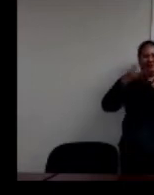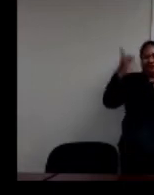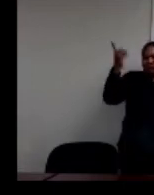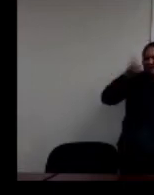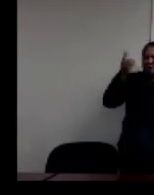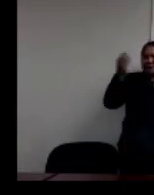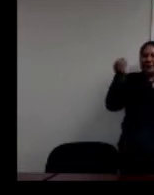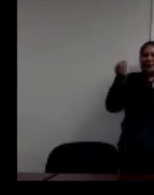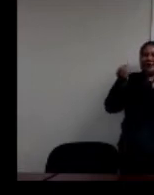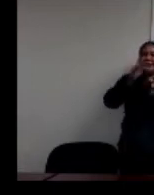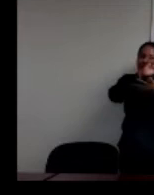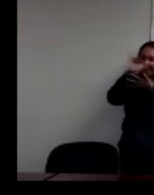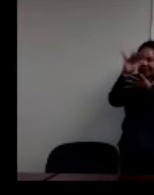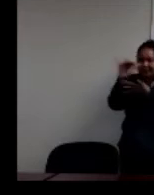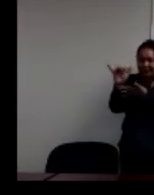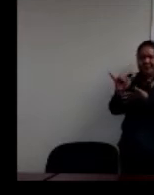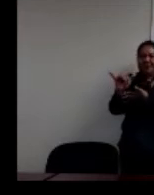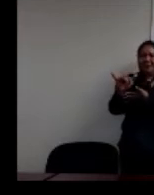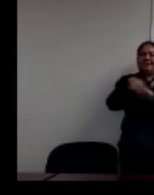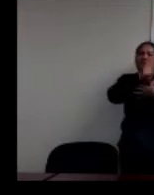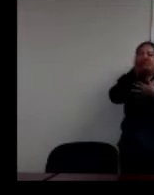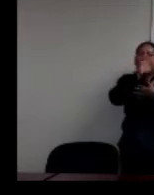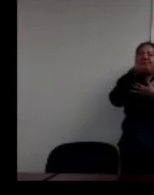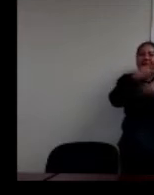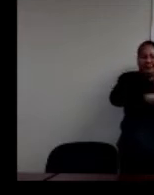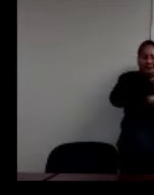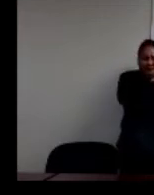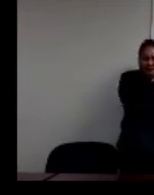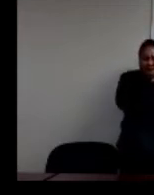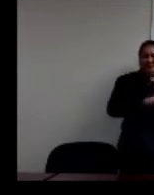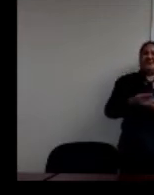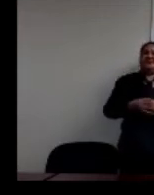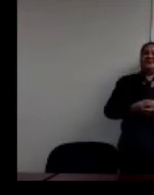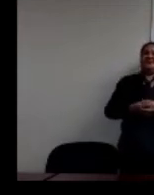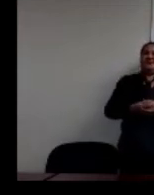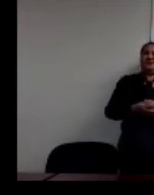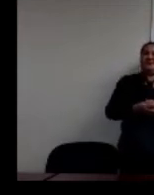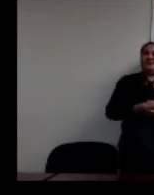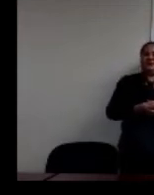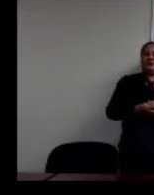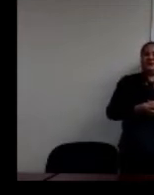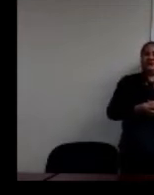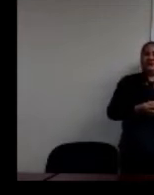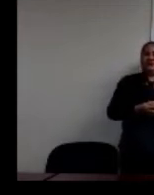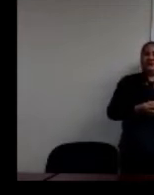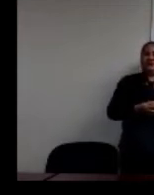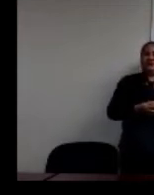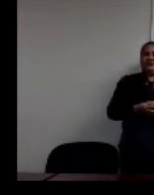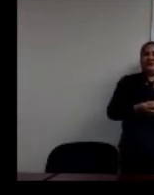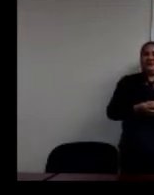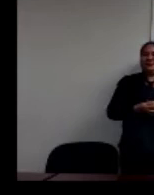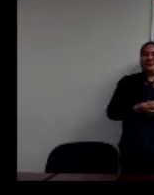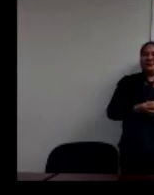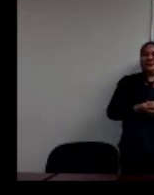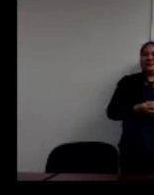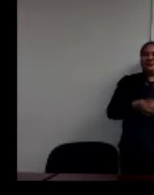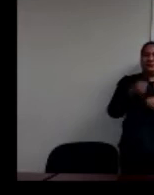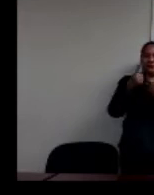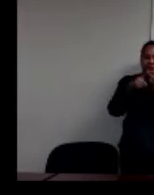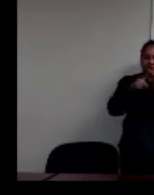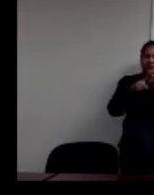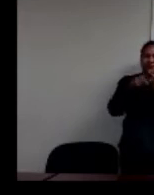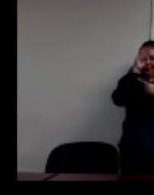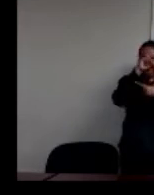dudas, las lean o me busquen para preguntarme. No, la incidencia ayudamos a solucionarlos. ¿Sí? Una de